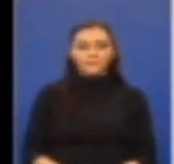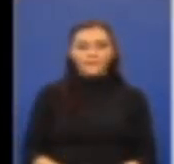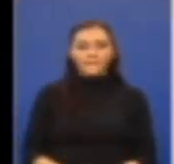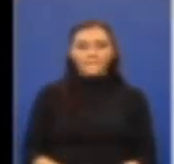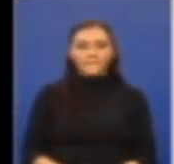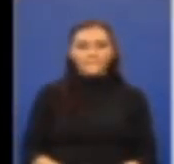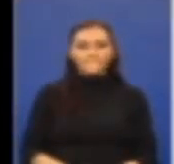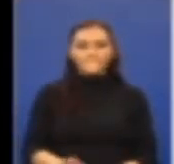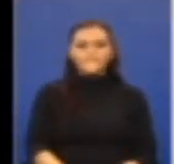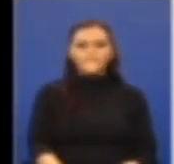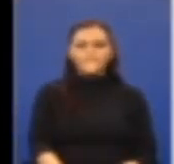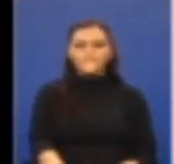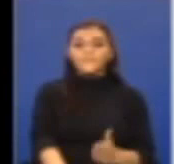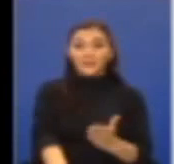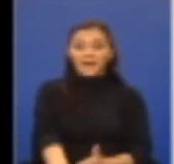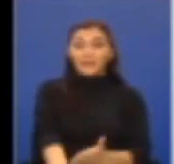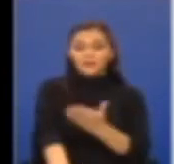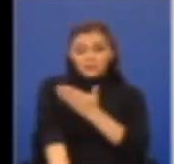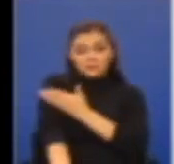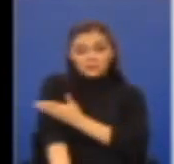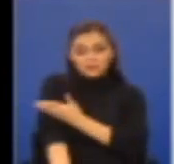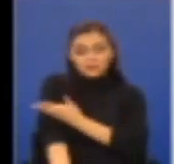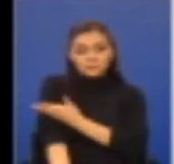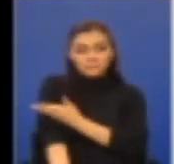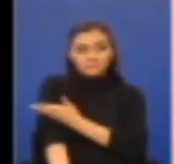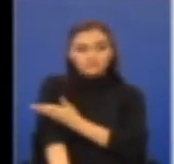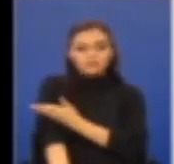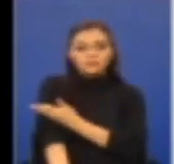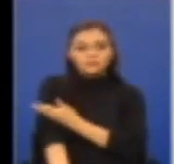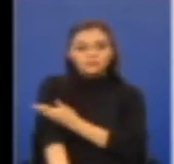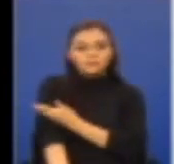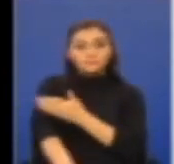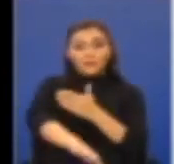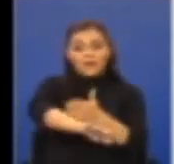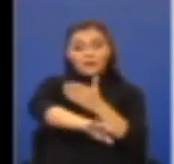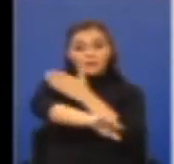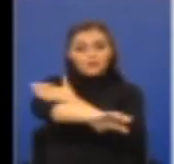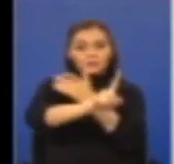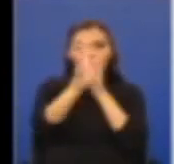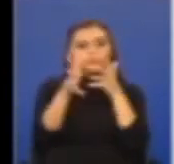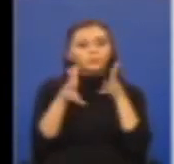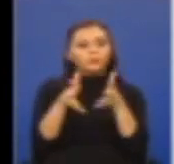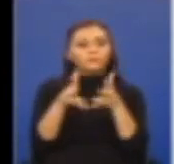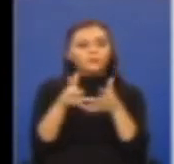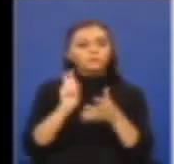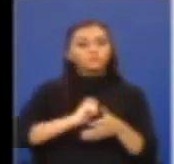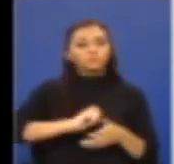Antes, un profesor, ¿no?, ganaba